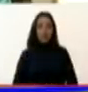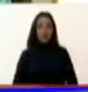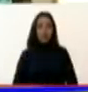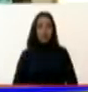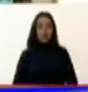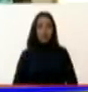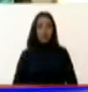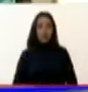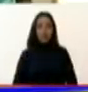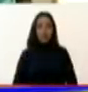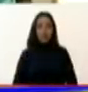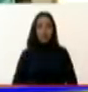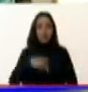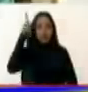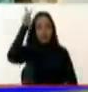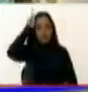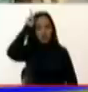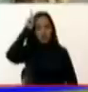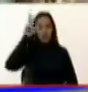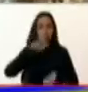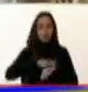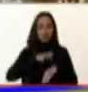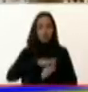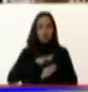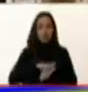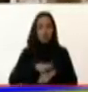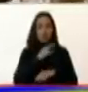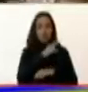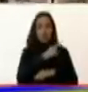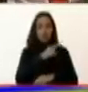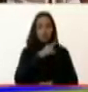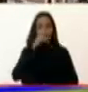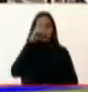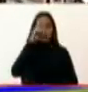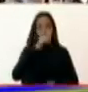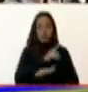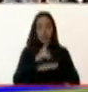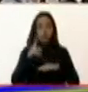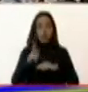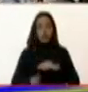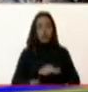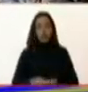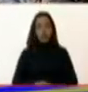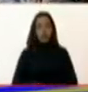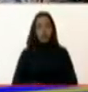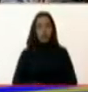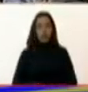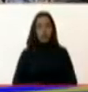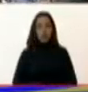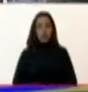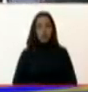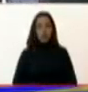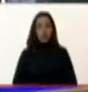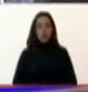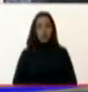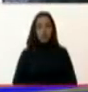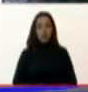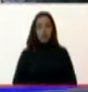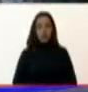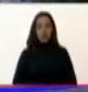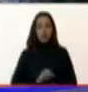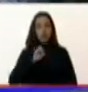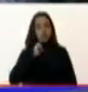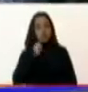Paraguay, Perú, Puerto Rico Libre e Independiente, nuestros hermanos de